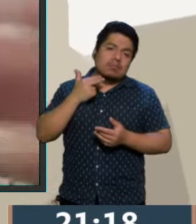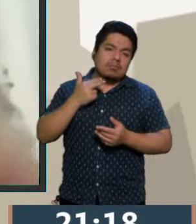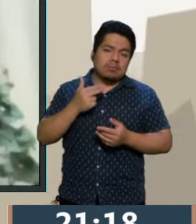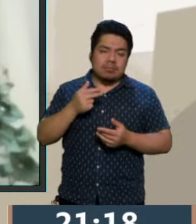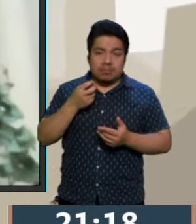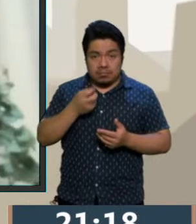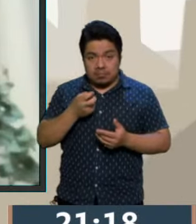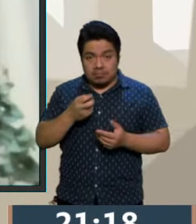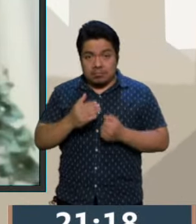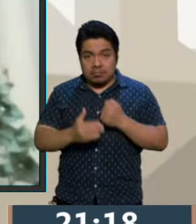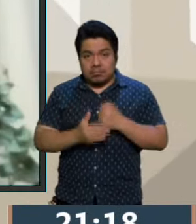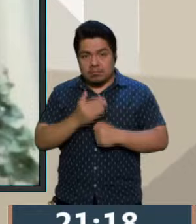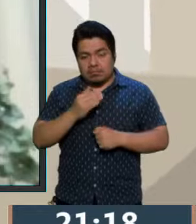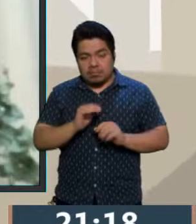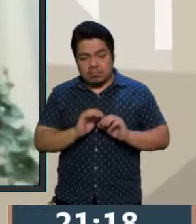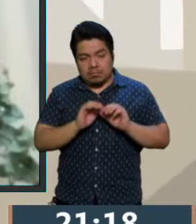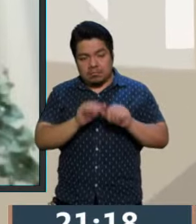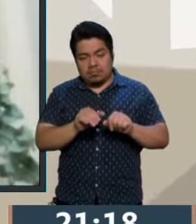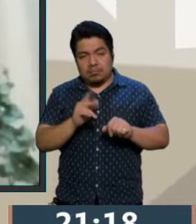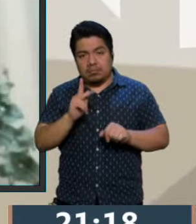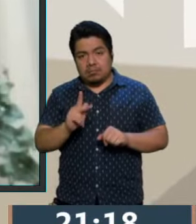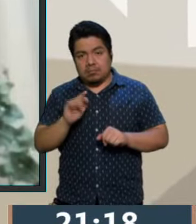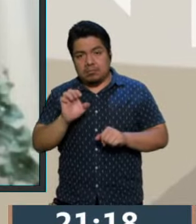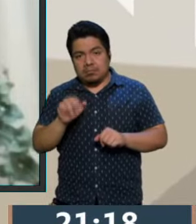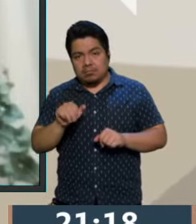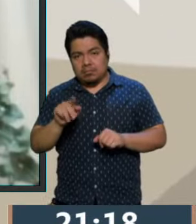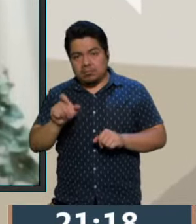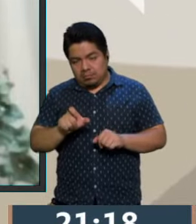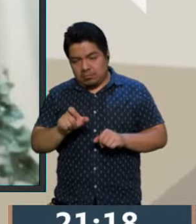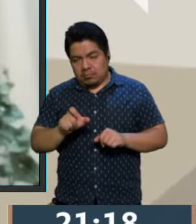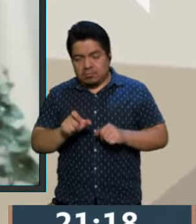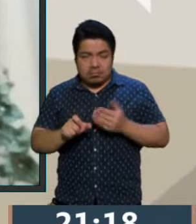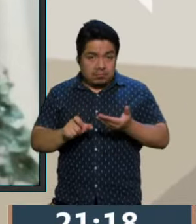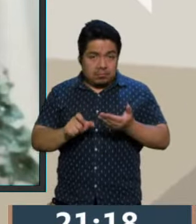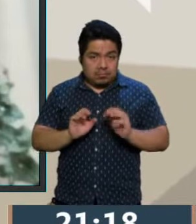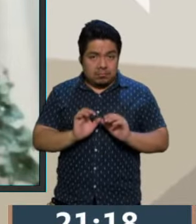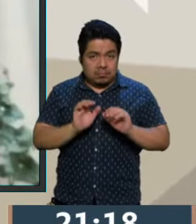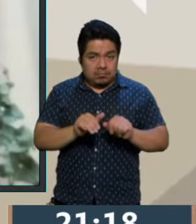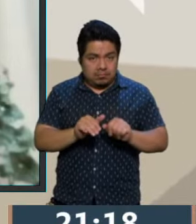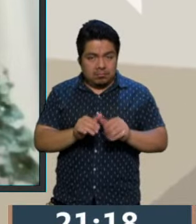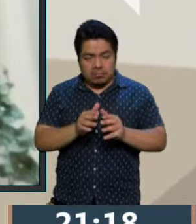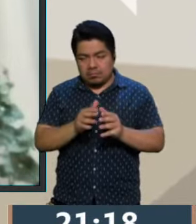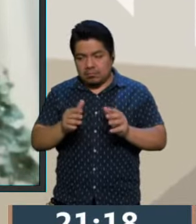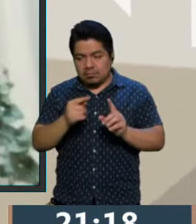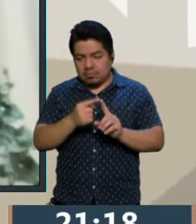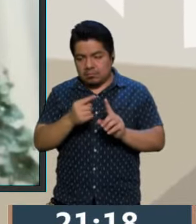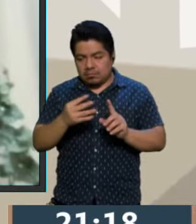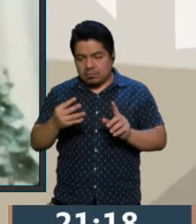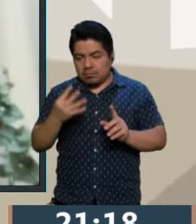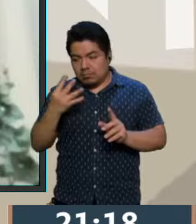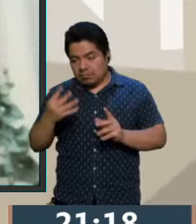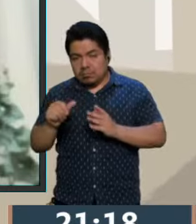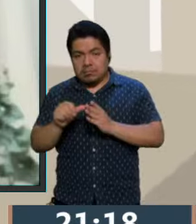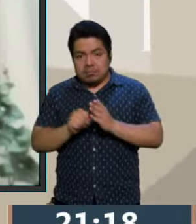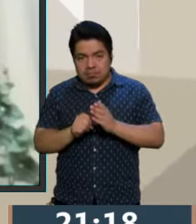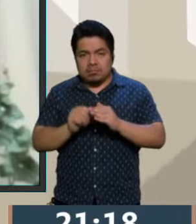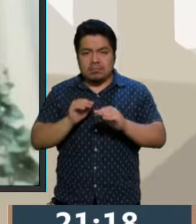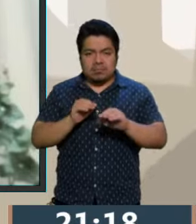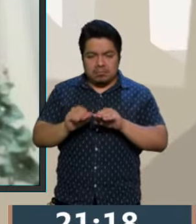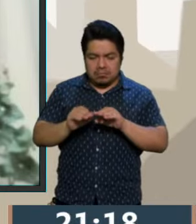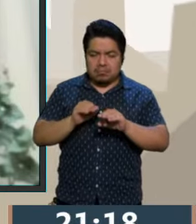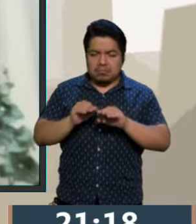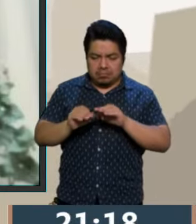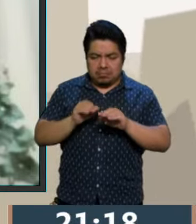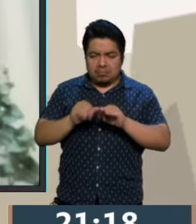por eso lo contrata en Petróleos Mexicanos. En estos 4 meses que él se desempeña